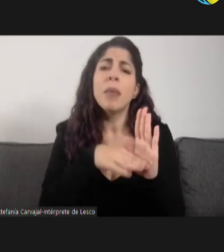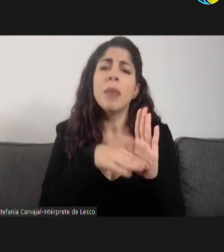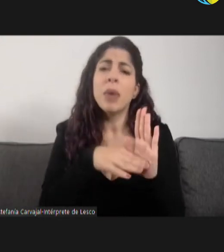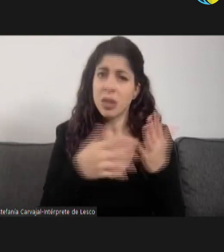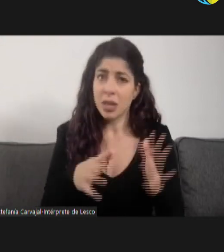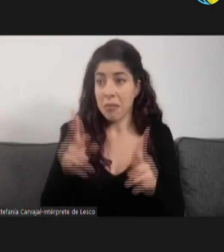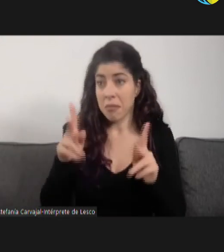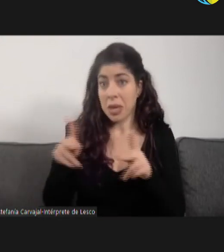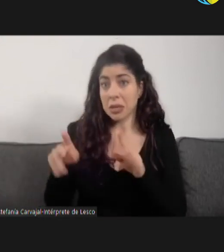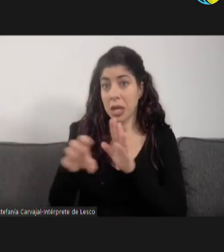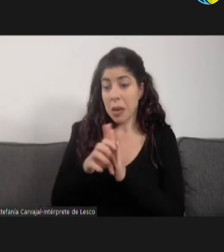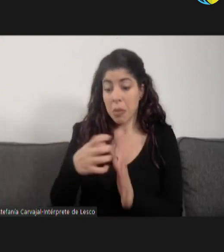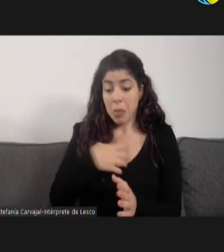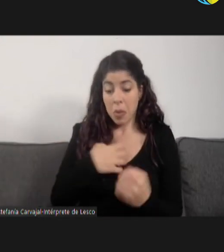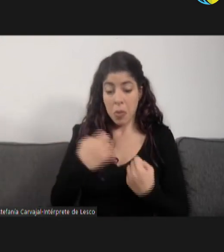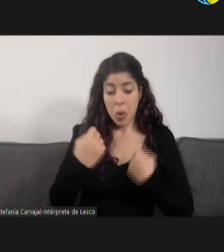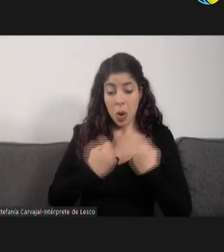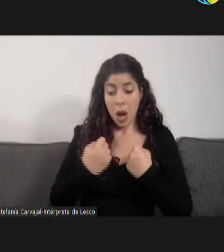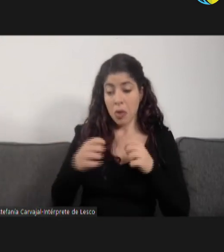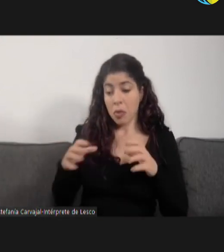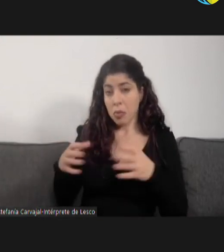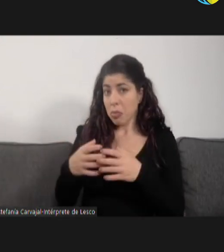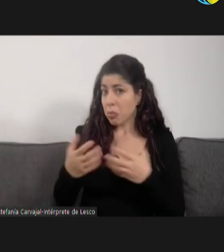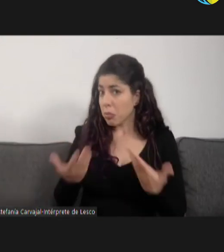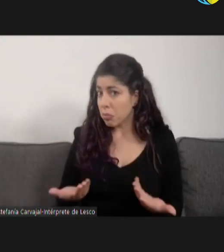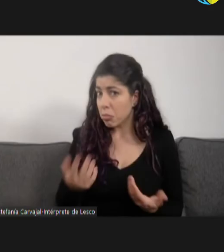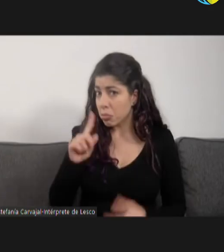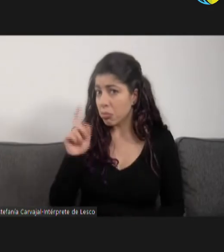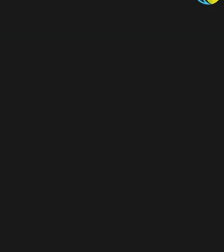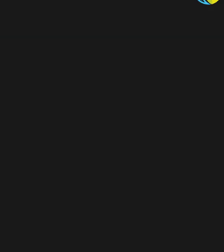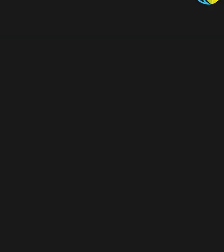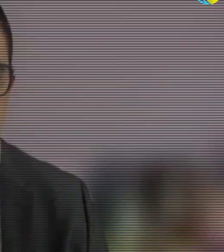en su carro, en sus burbujas.